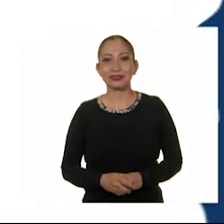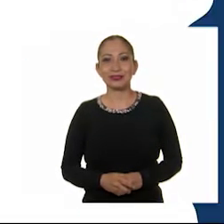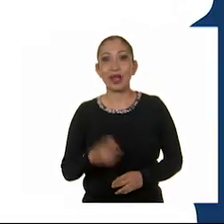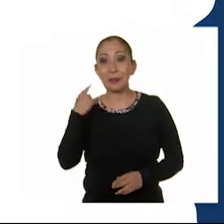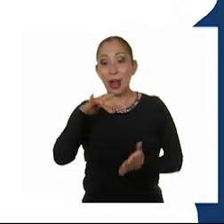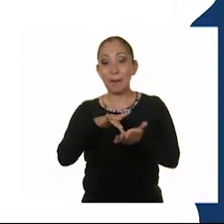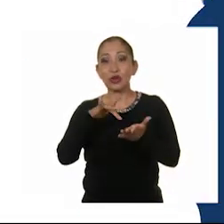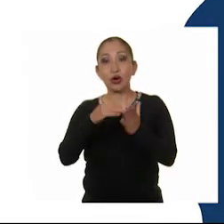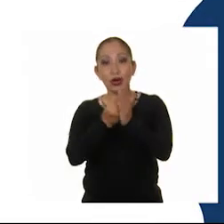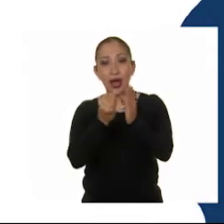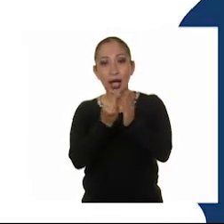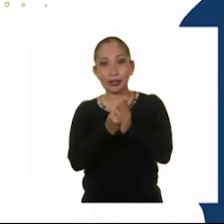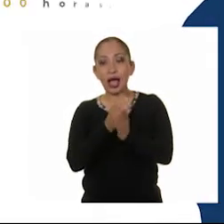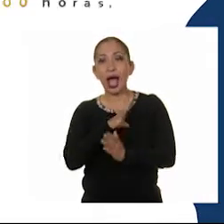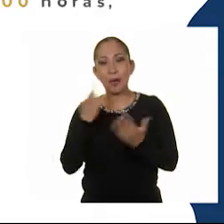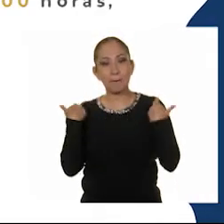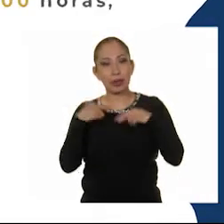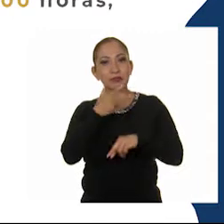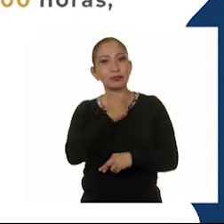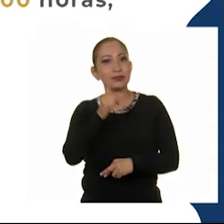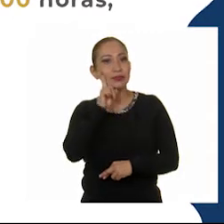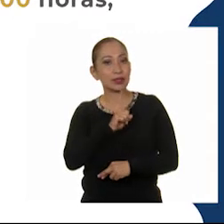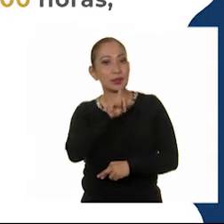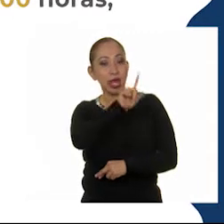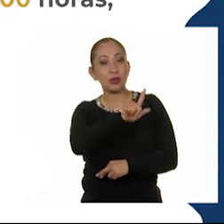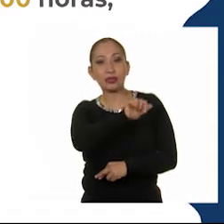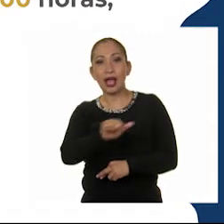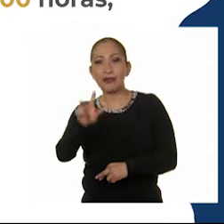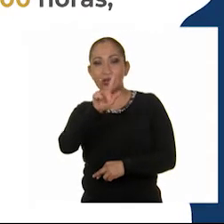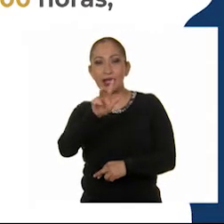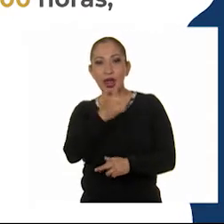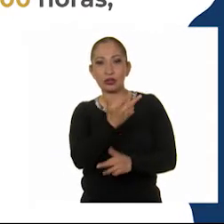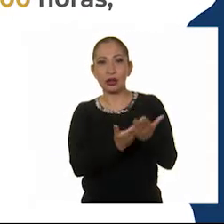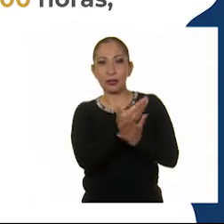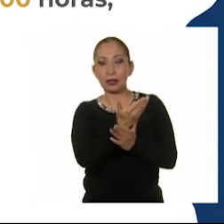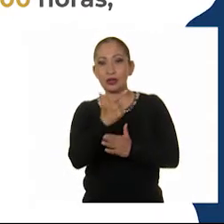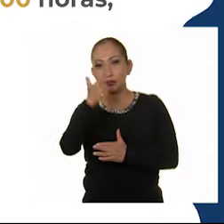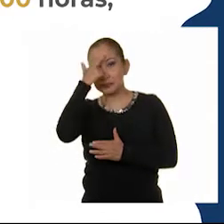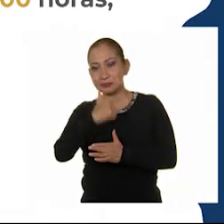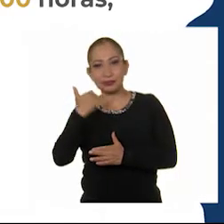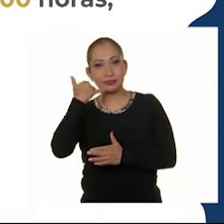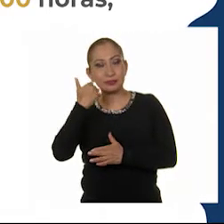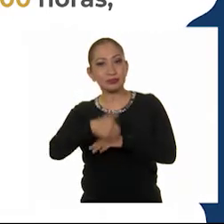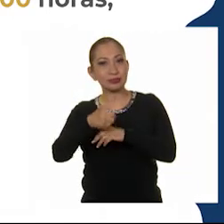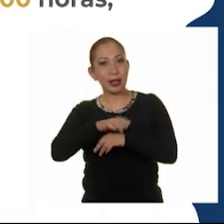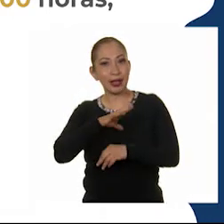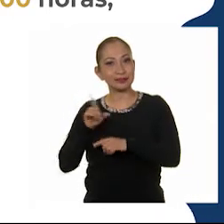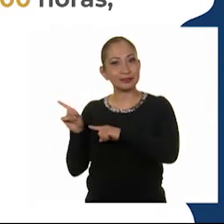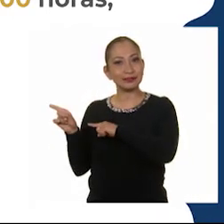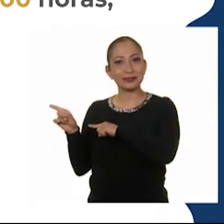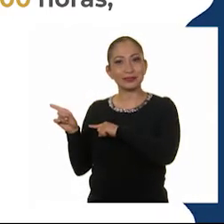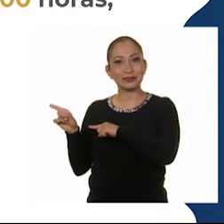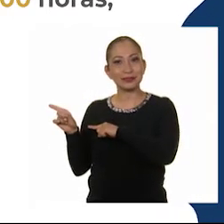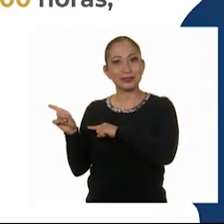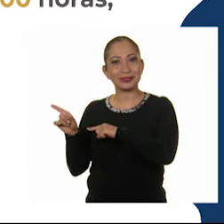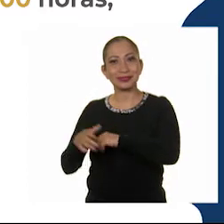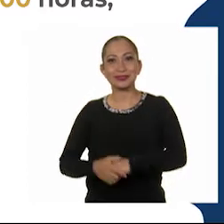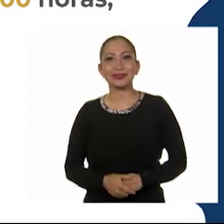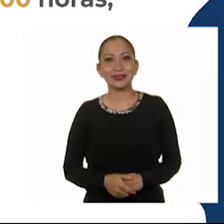Para apoyo pedagógico, hay maestras y maestros de lunes a viernes de 8 a 20 horas en el teléfono